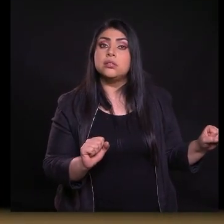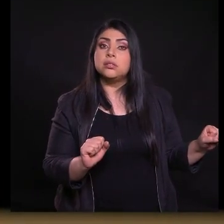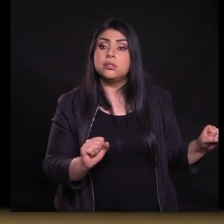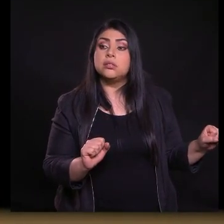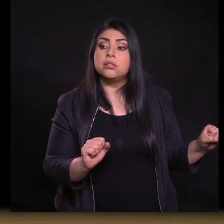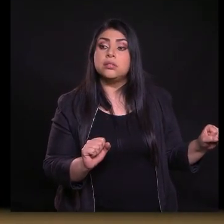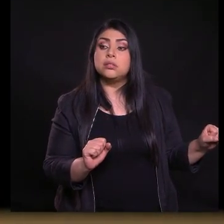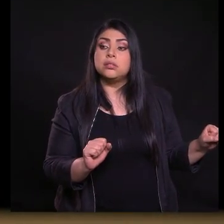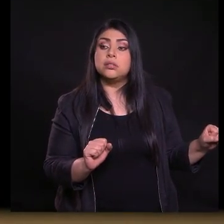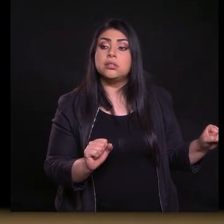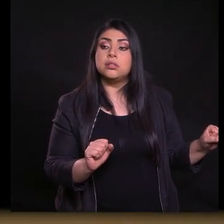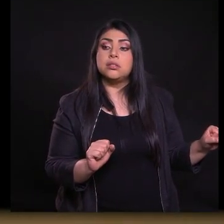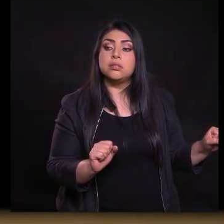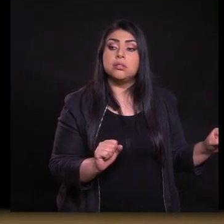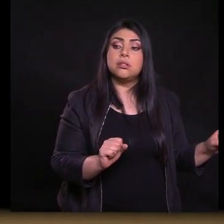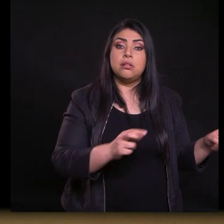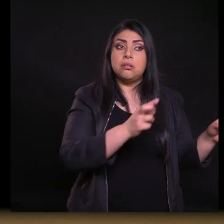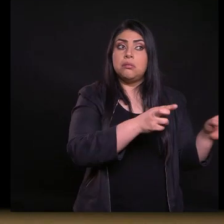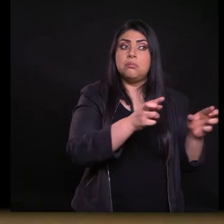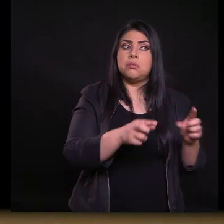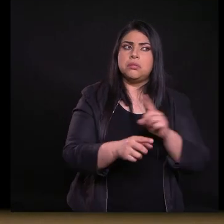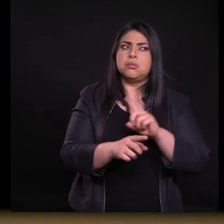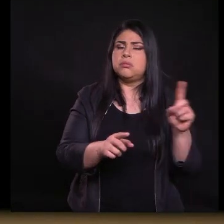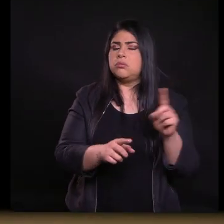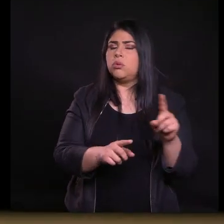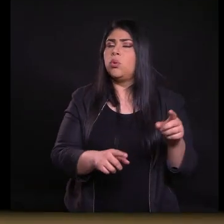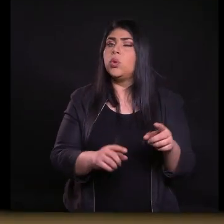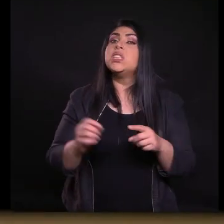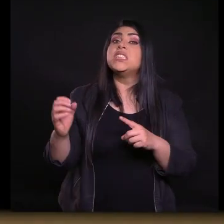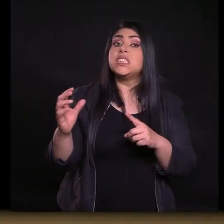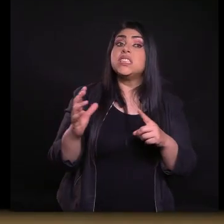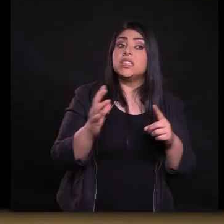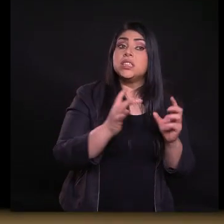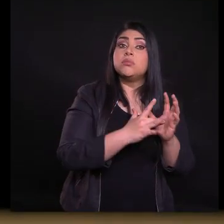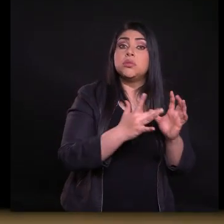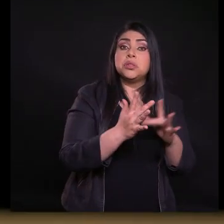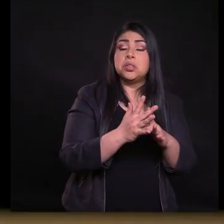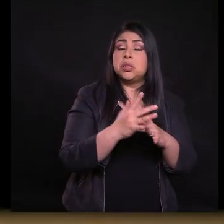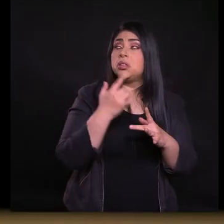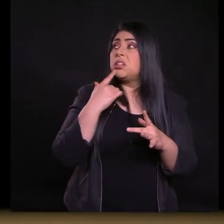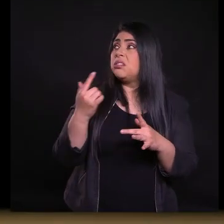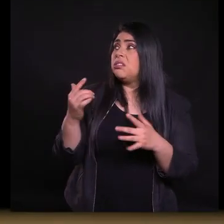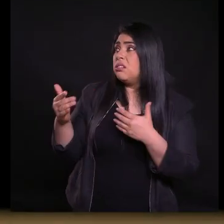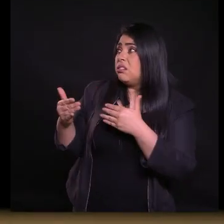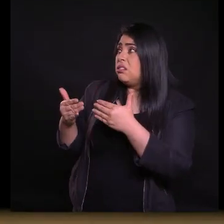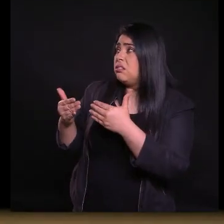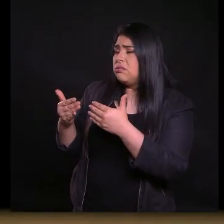no personas seguidoras discípulos cercanos